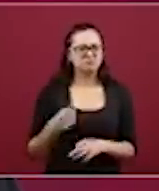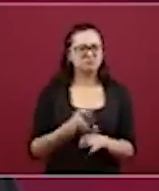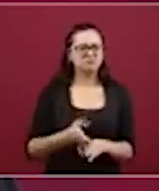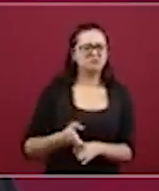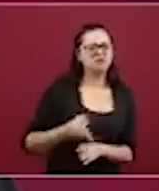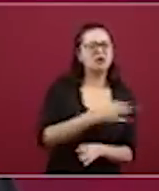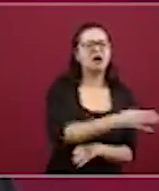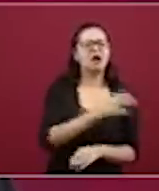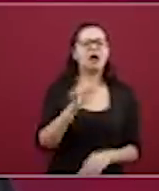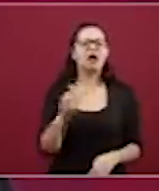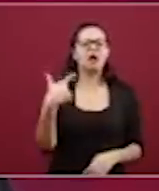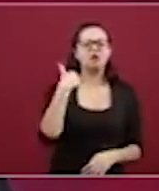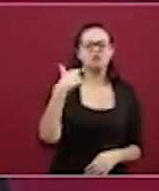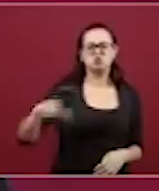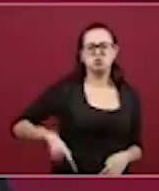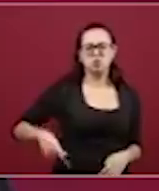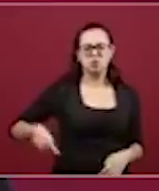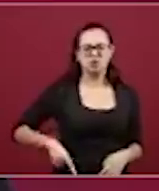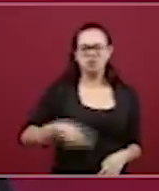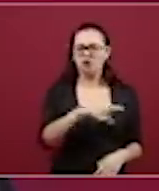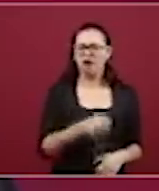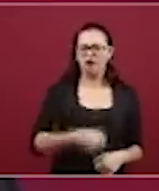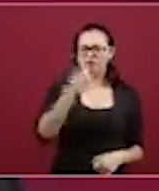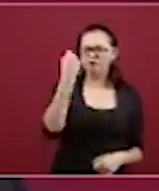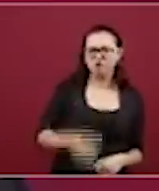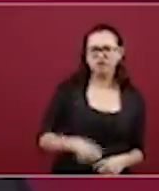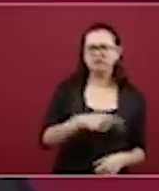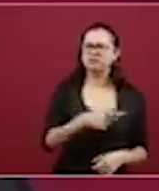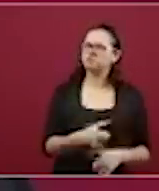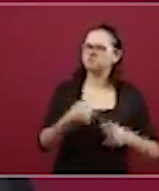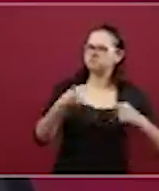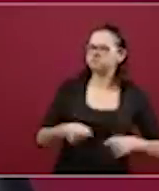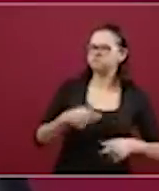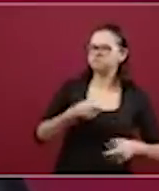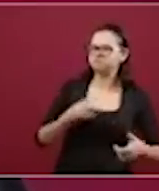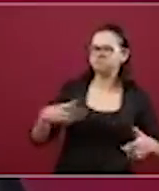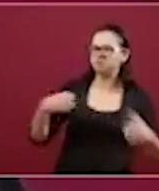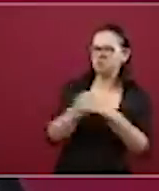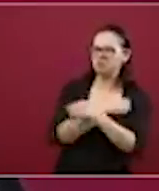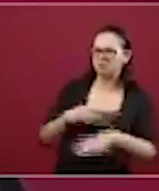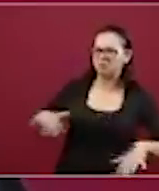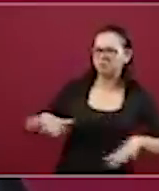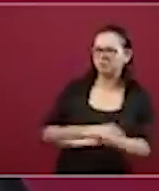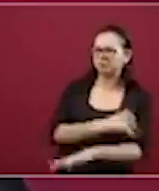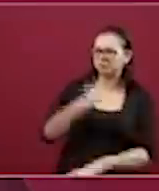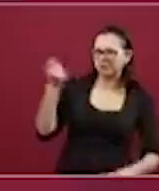esta mal llamada reforma educativa, cuando